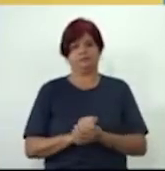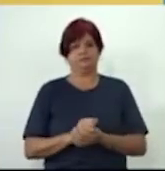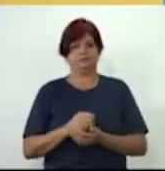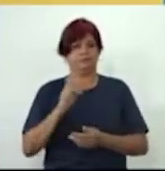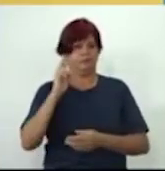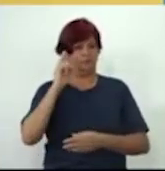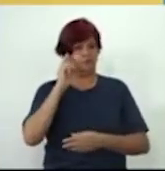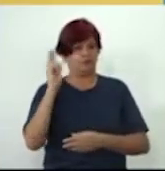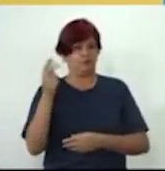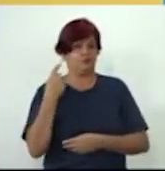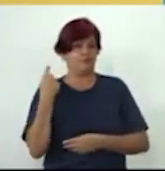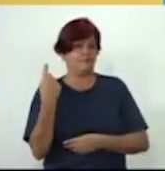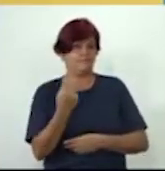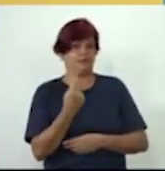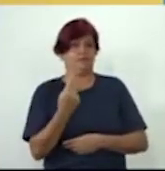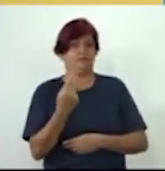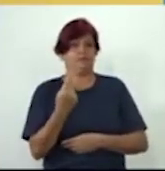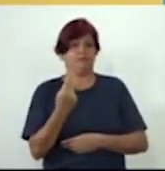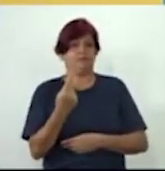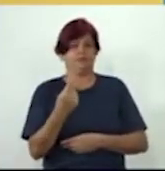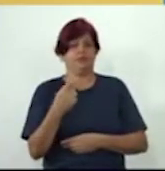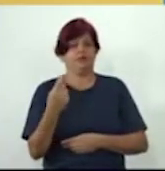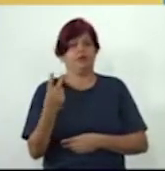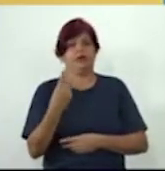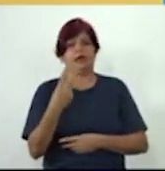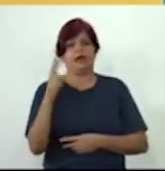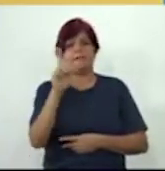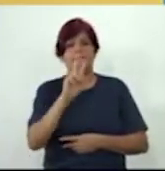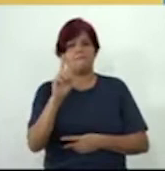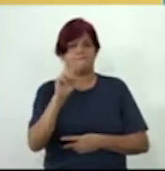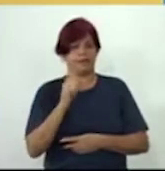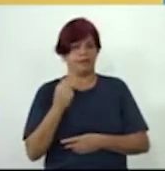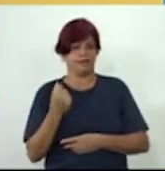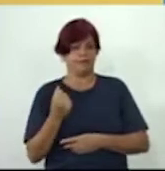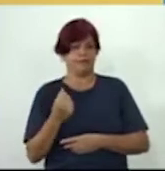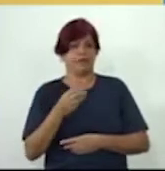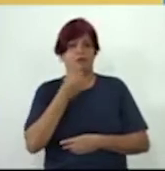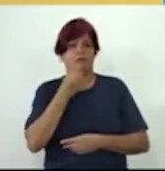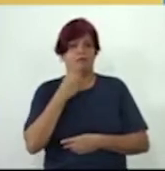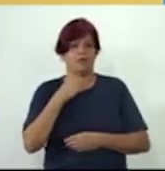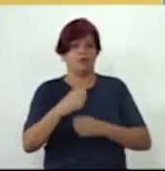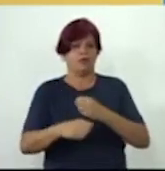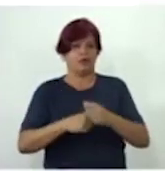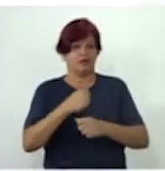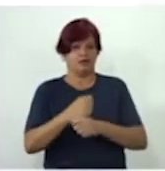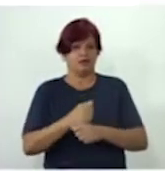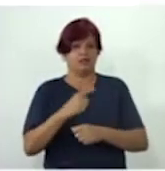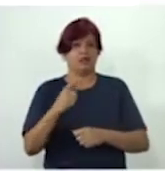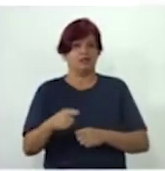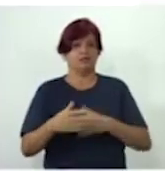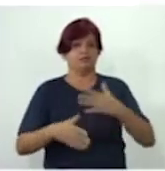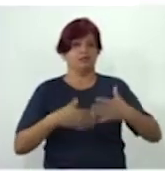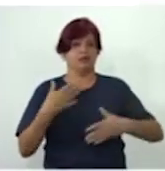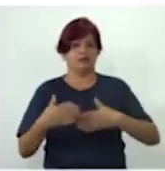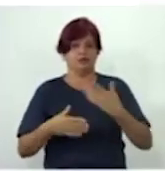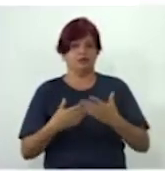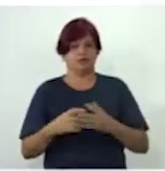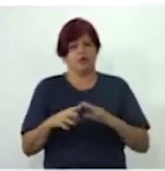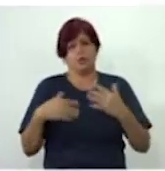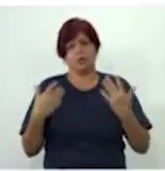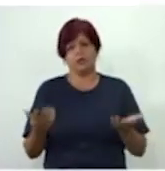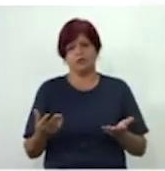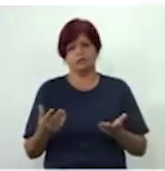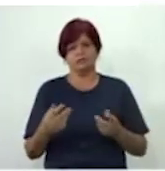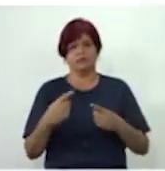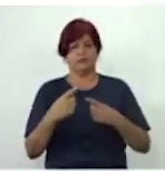recordar primeramente las variantes en las que puede realizarse el ejercicio, que estas son